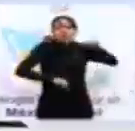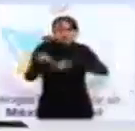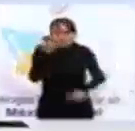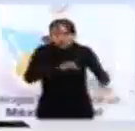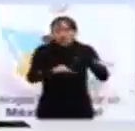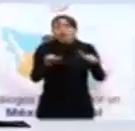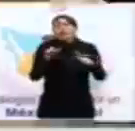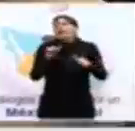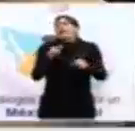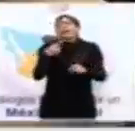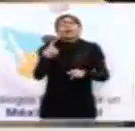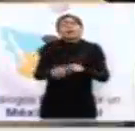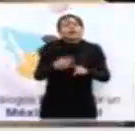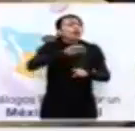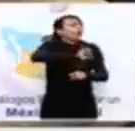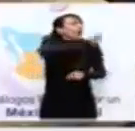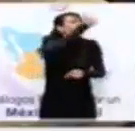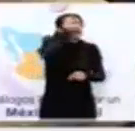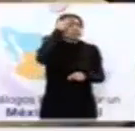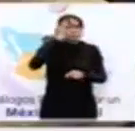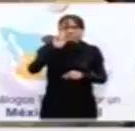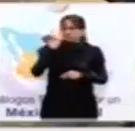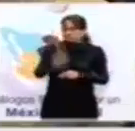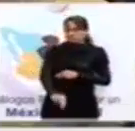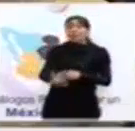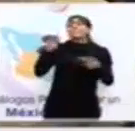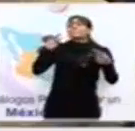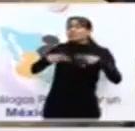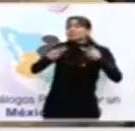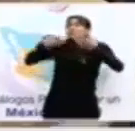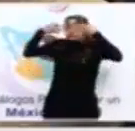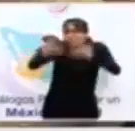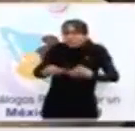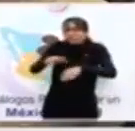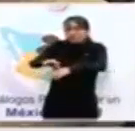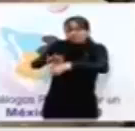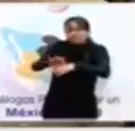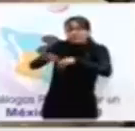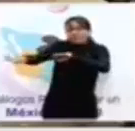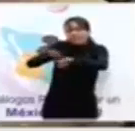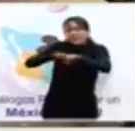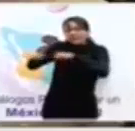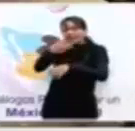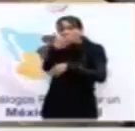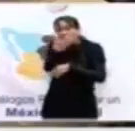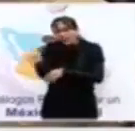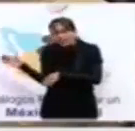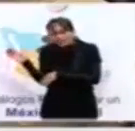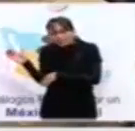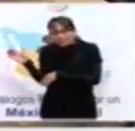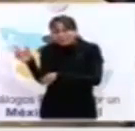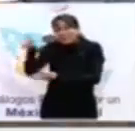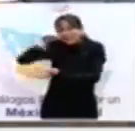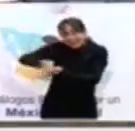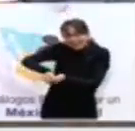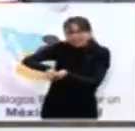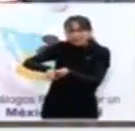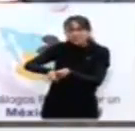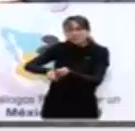están en manos de los pequeños productores. ¿Cuánto vale para el futuro de nuestros países la biodiversidad y particularmente